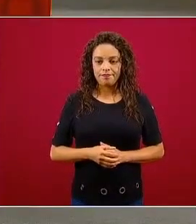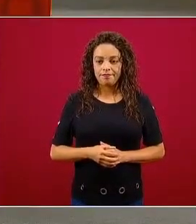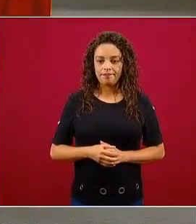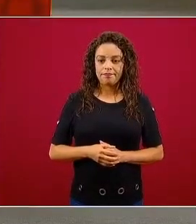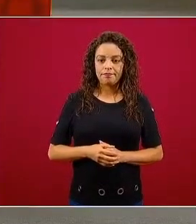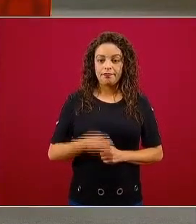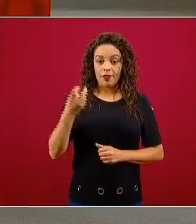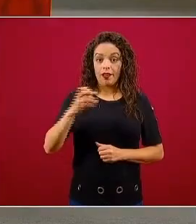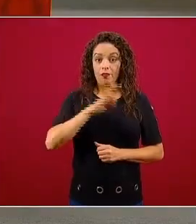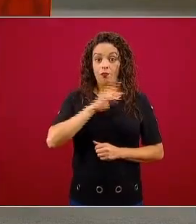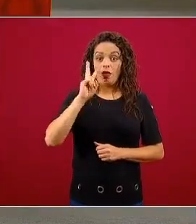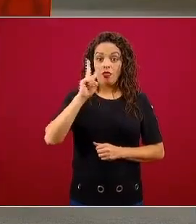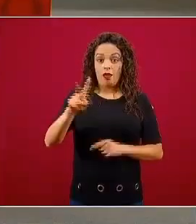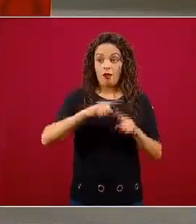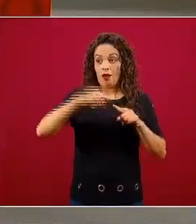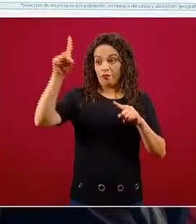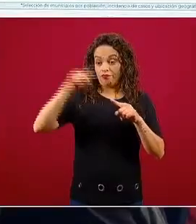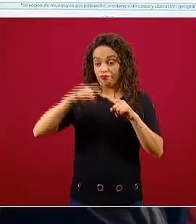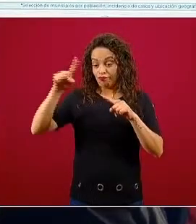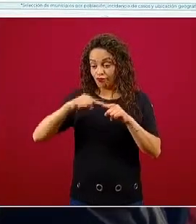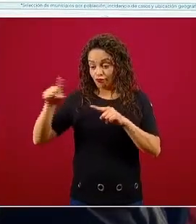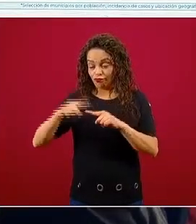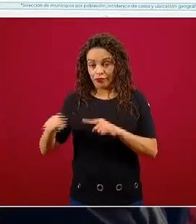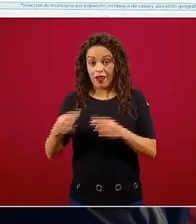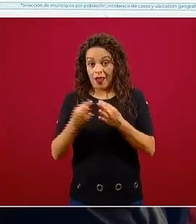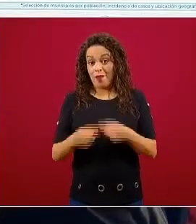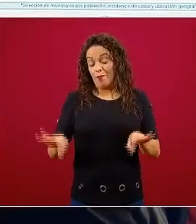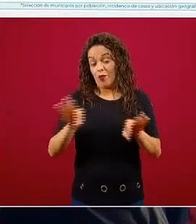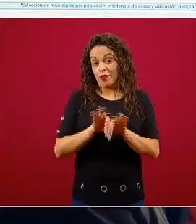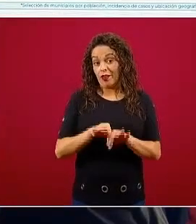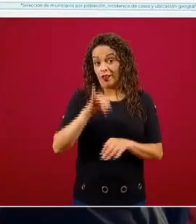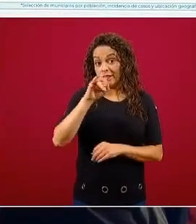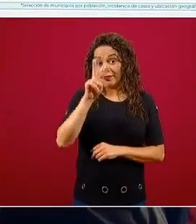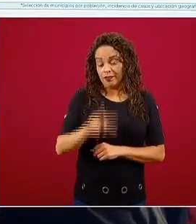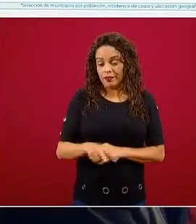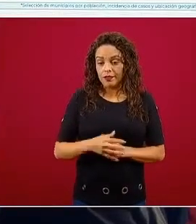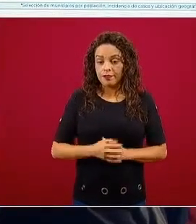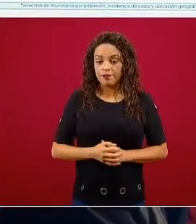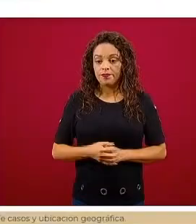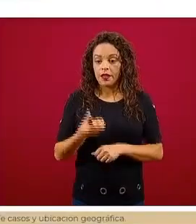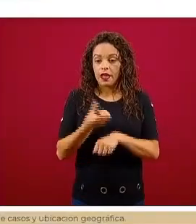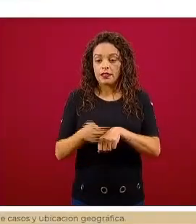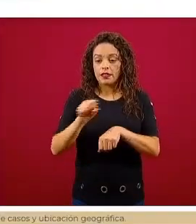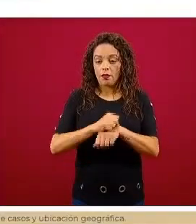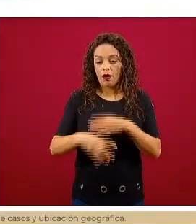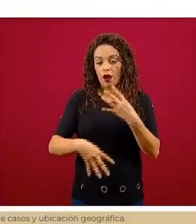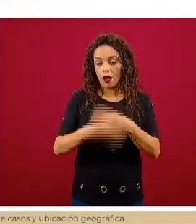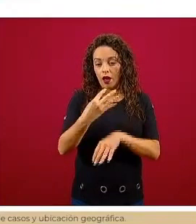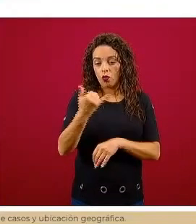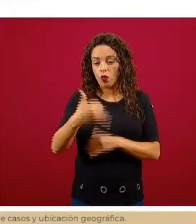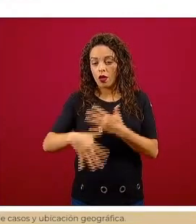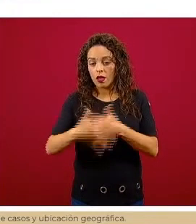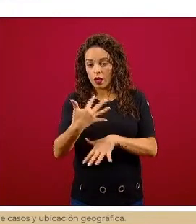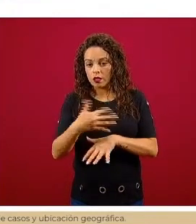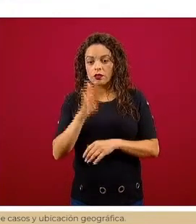importante, prácticamente inician todos los municipios a partir de la semana 14 y 15, unos con